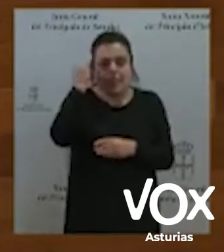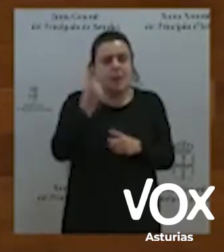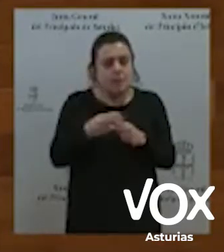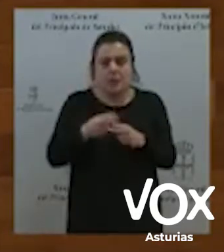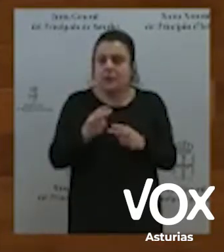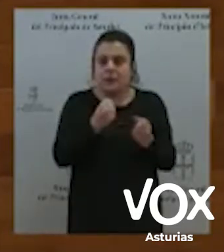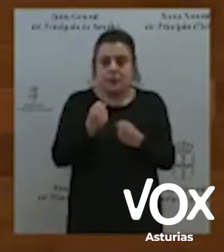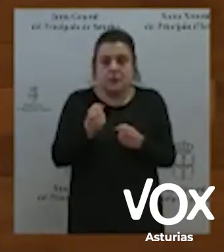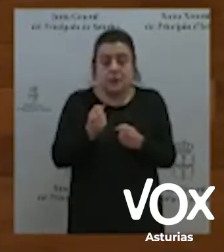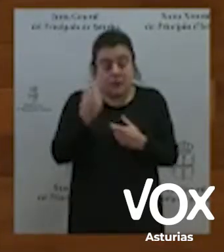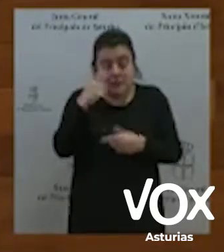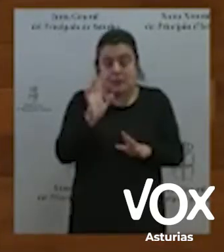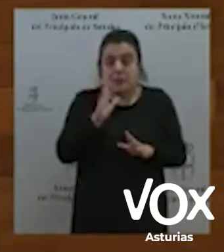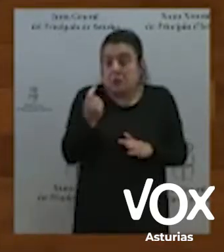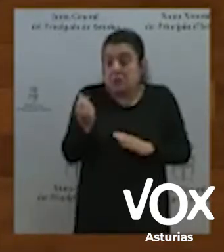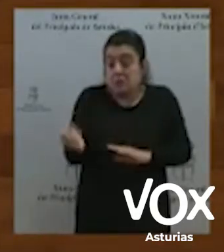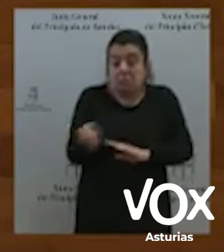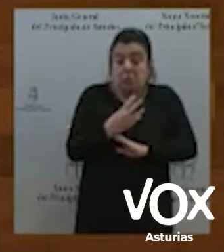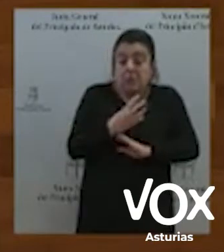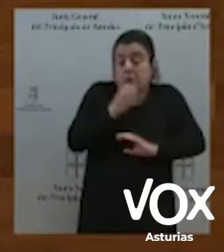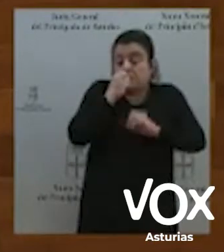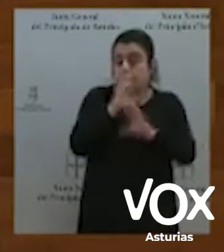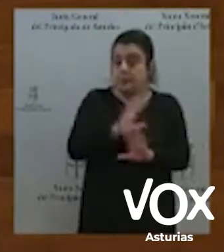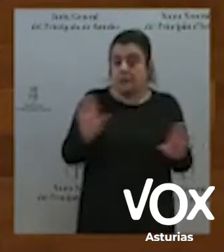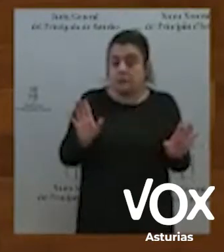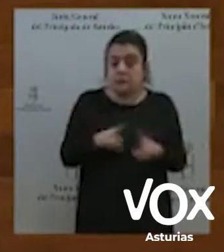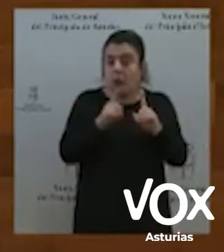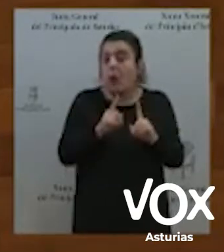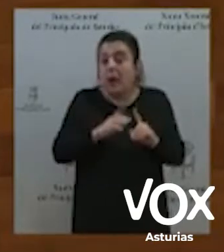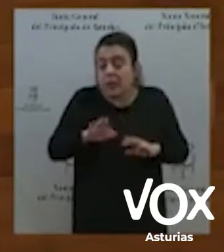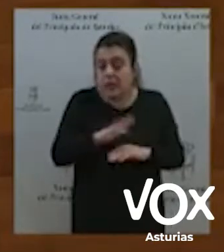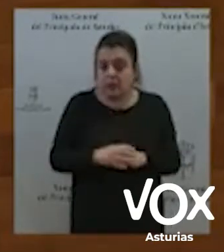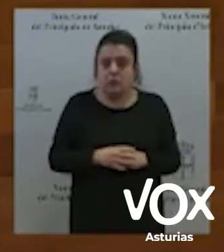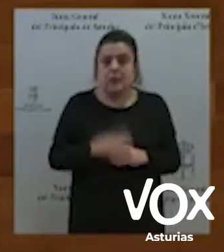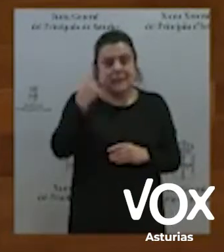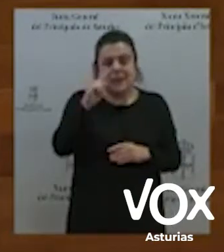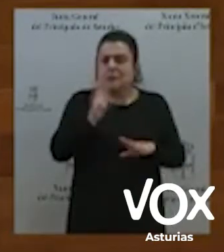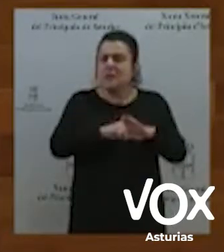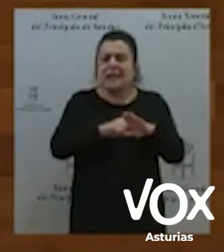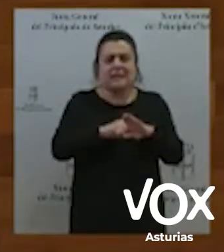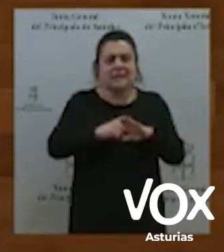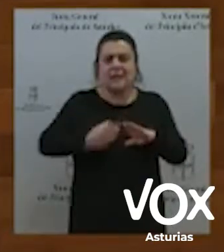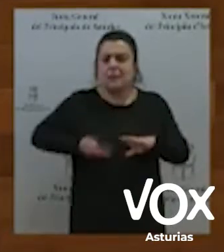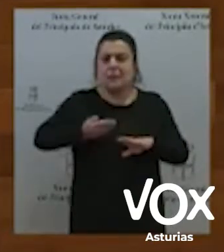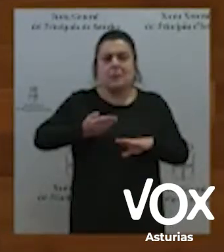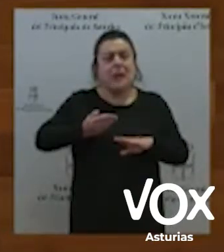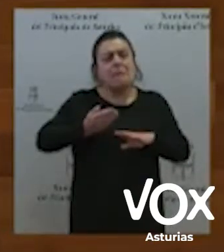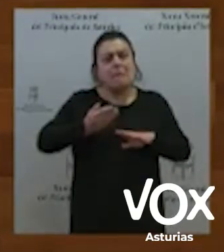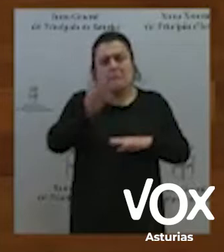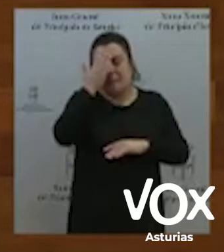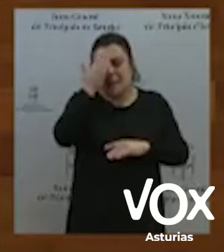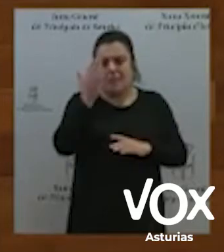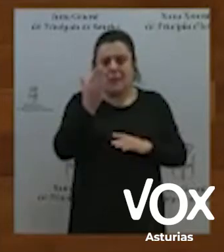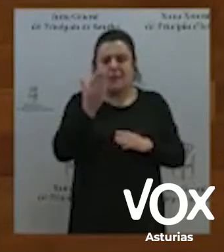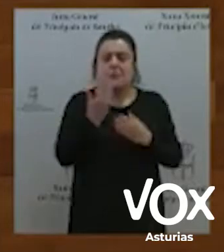donde sea. Porque lo sabemos bien, esta es la característica principal de sus propuestas, lo ideológico. Nunca observamos